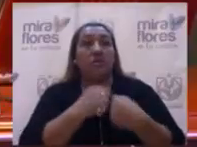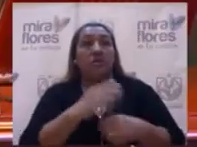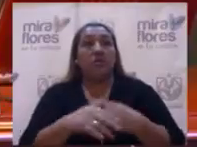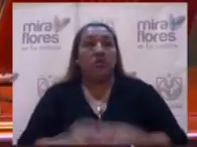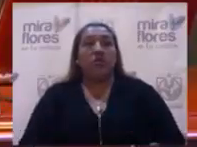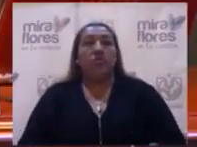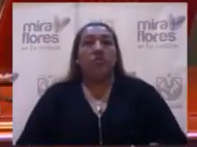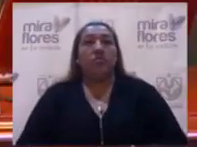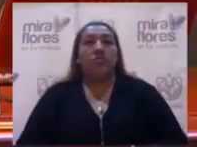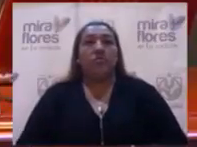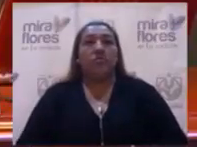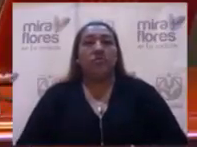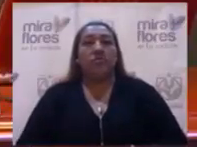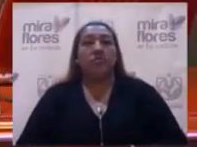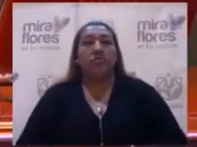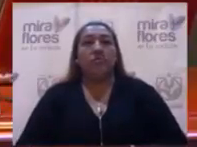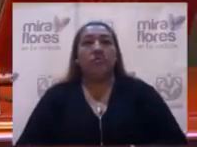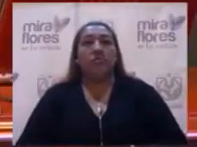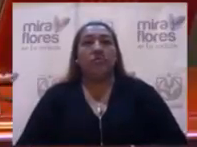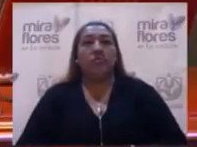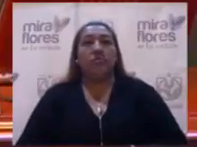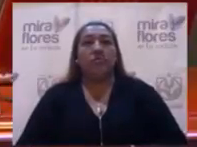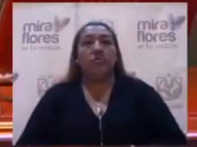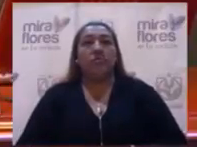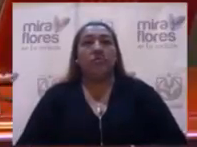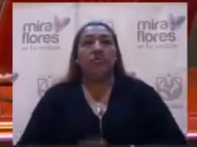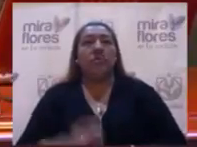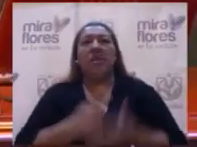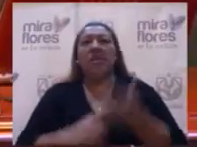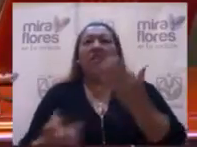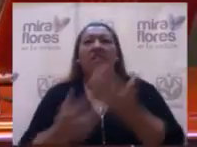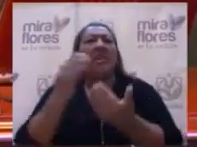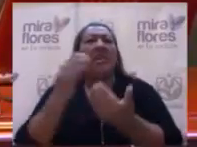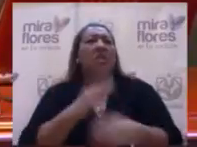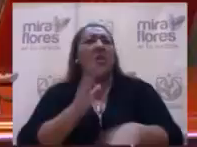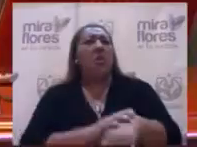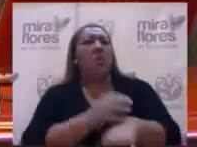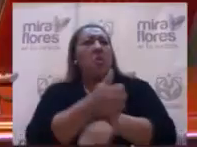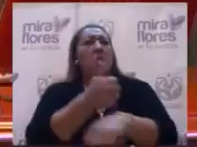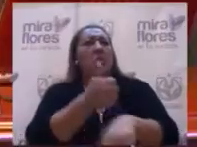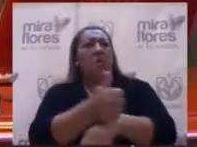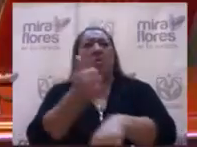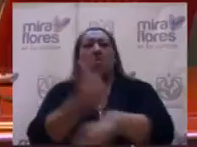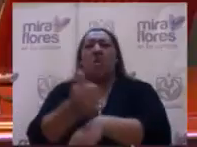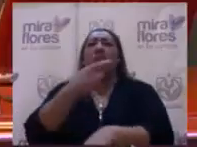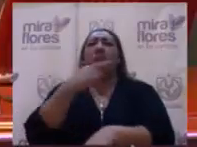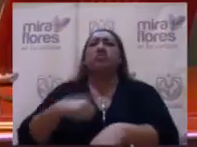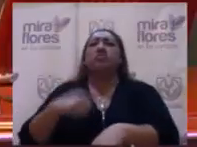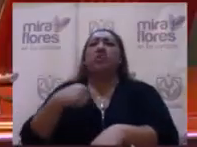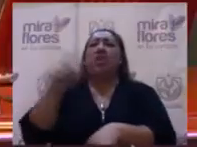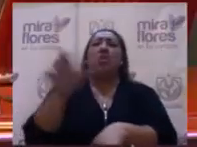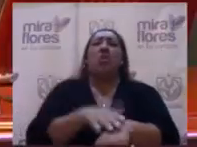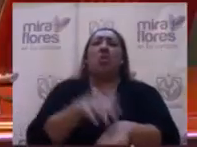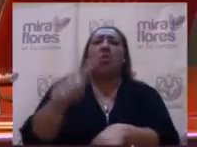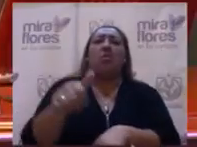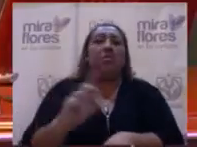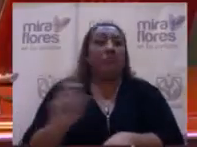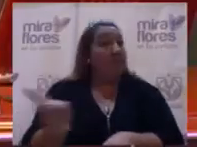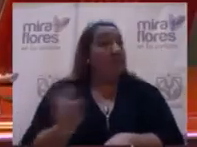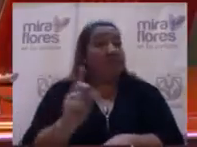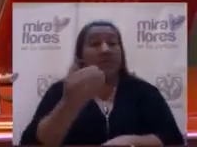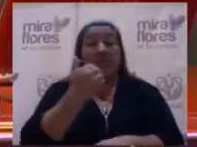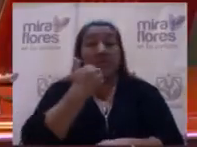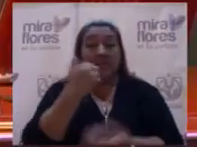inmuebles. Qué fácil es echarle la culpa a la municipalidad cuando el primer responsable es aquel